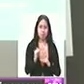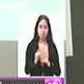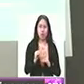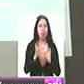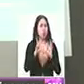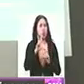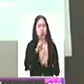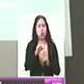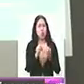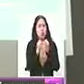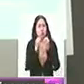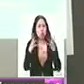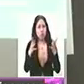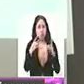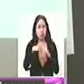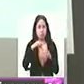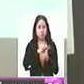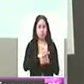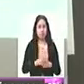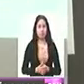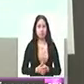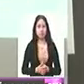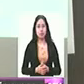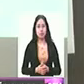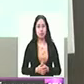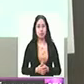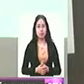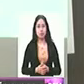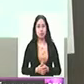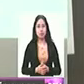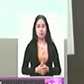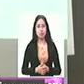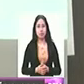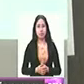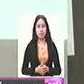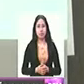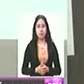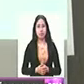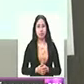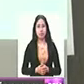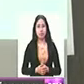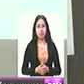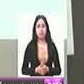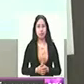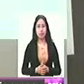casos. La siguiente.